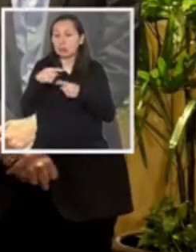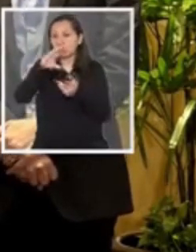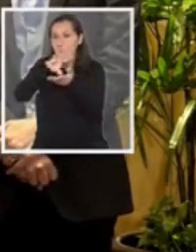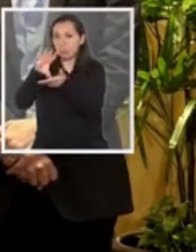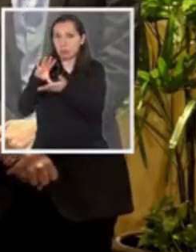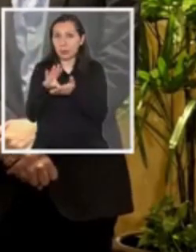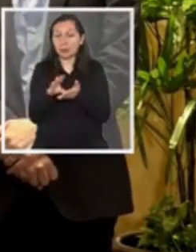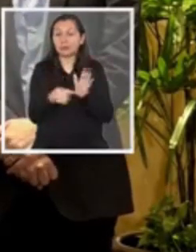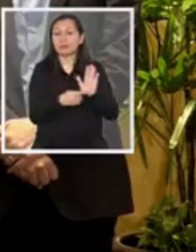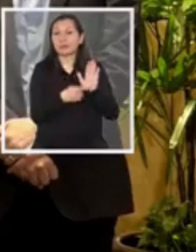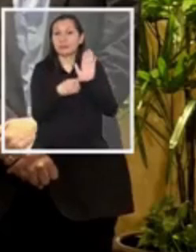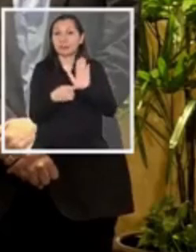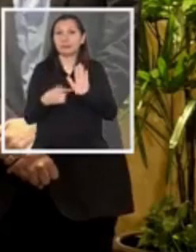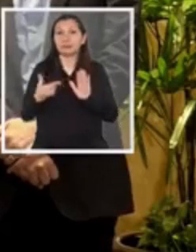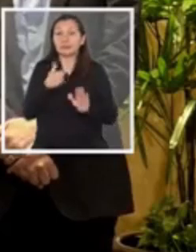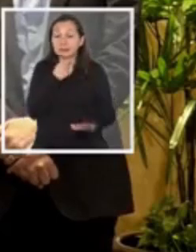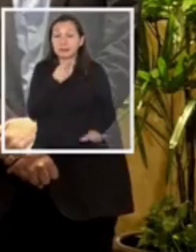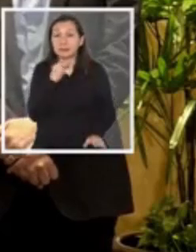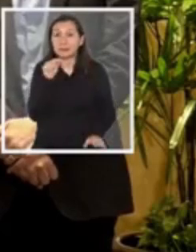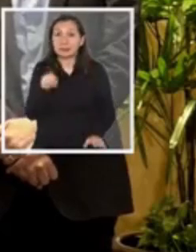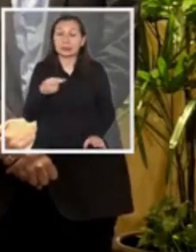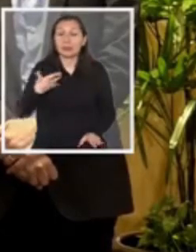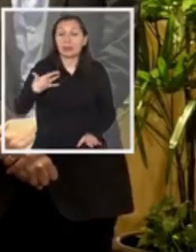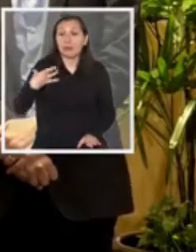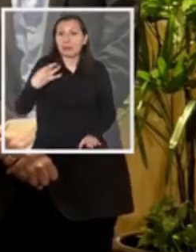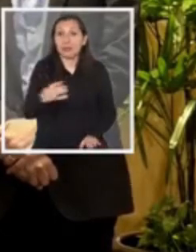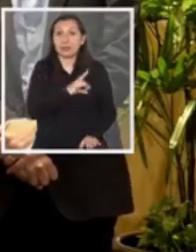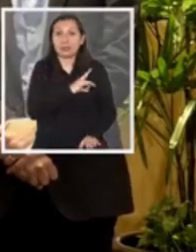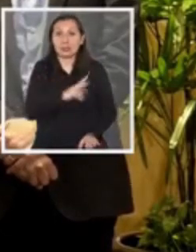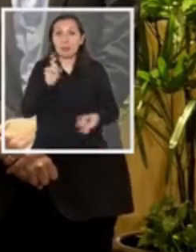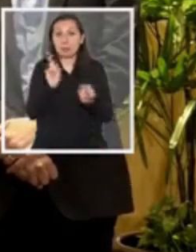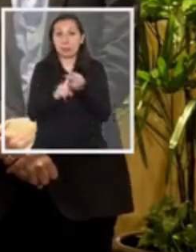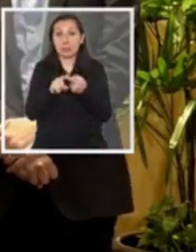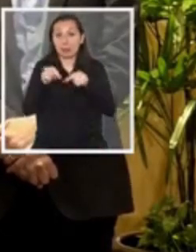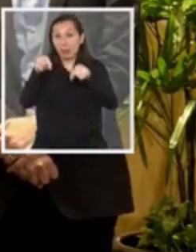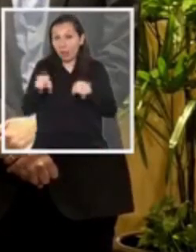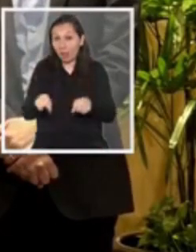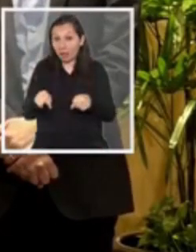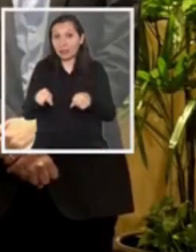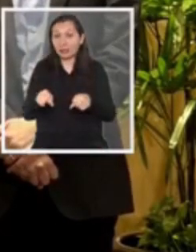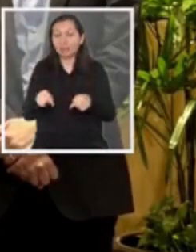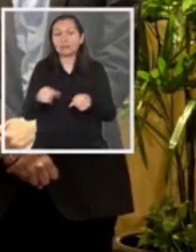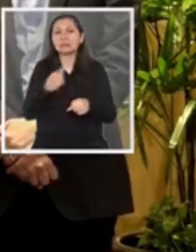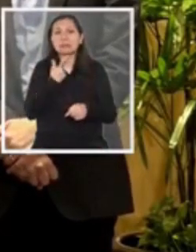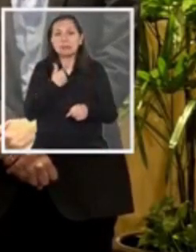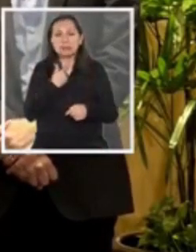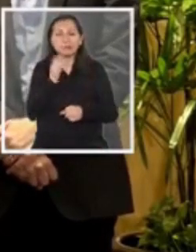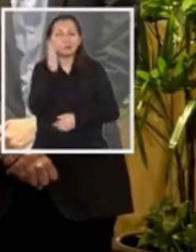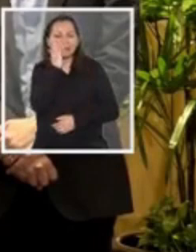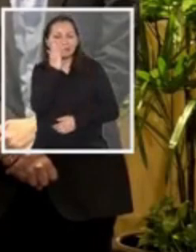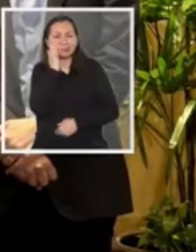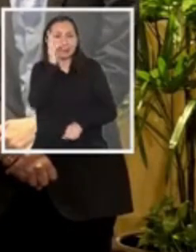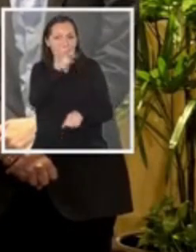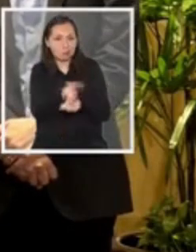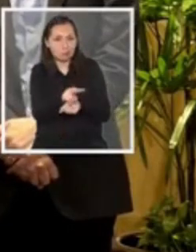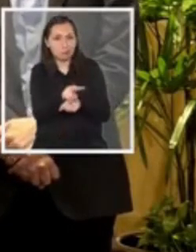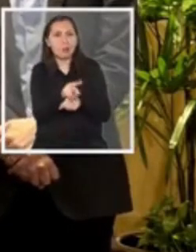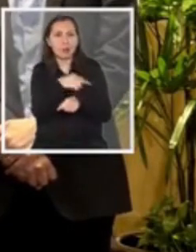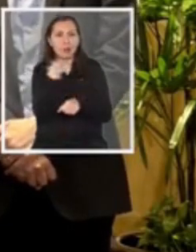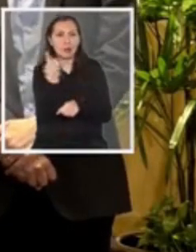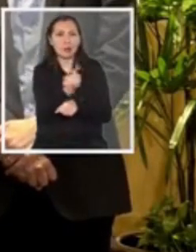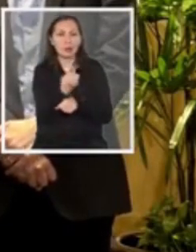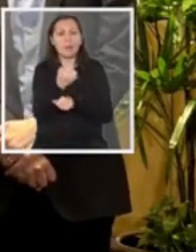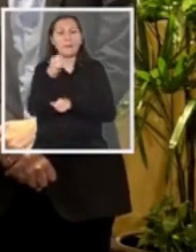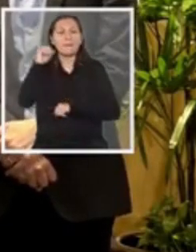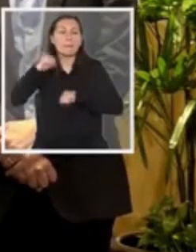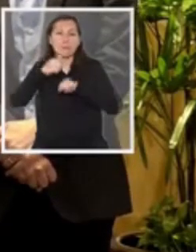Quiero destacar que esta invitación a Chile a participar de estas instancias demuestra el interés y estima que existe por parte del